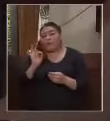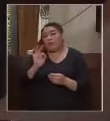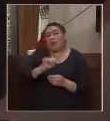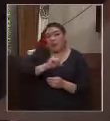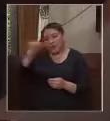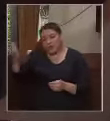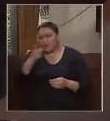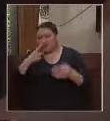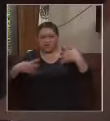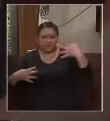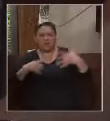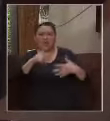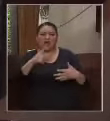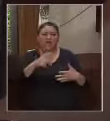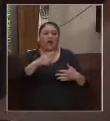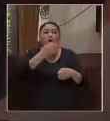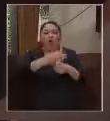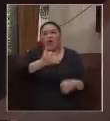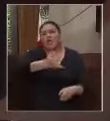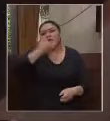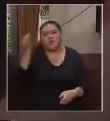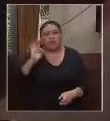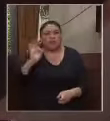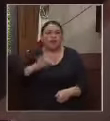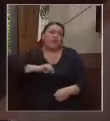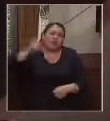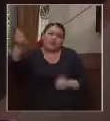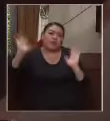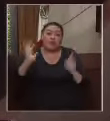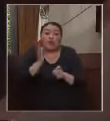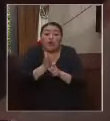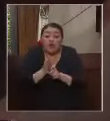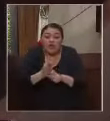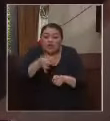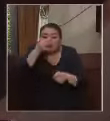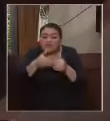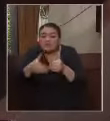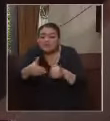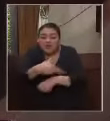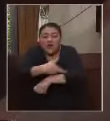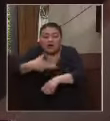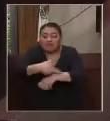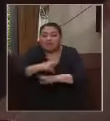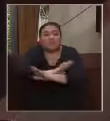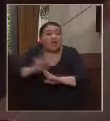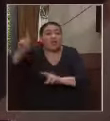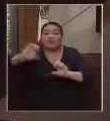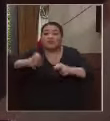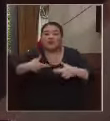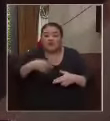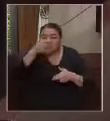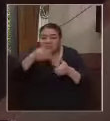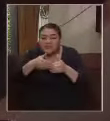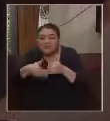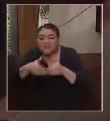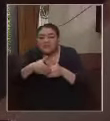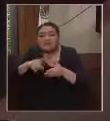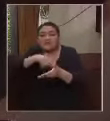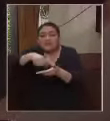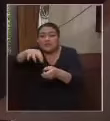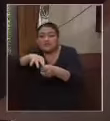la invalidez del convenio. Sin embargo, dado lo avanzado del proceso electoral en Chiapas, lo que se propone